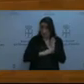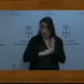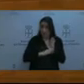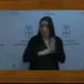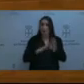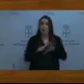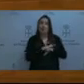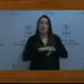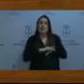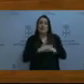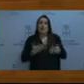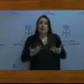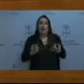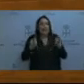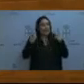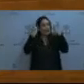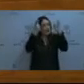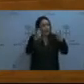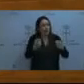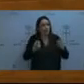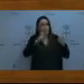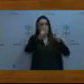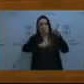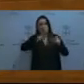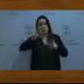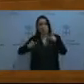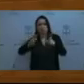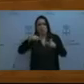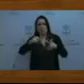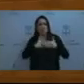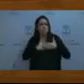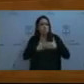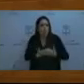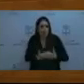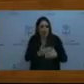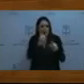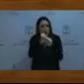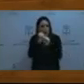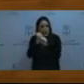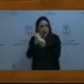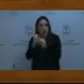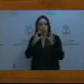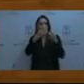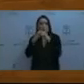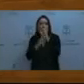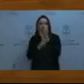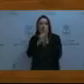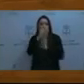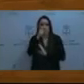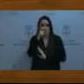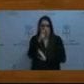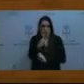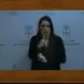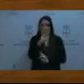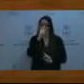en el esfuerzo de muchas personas que se han dejado la piel trabajando en esos grupos de desarrollo rural, que les